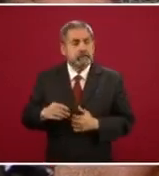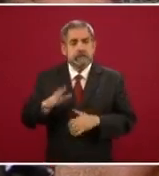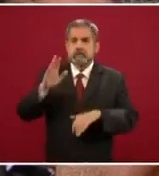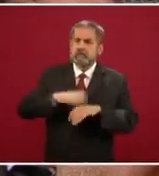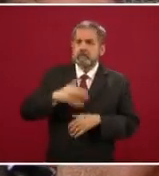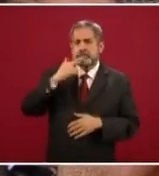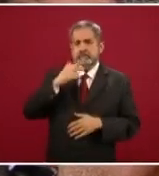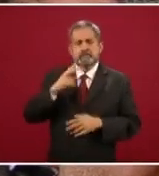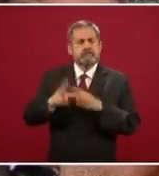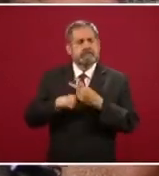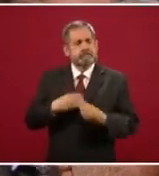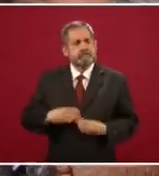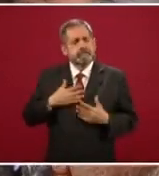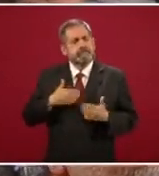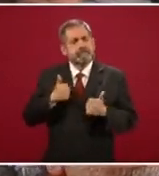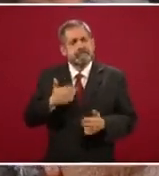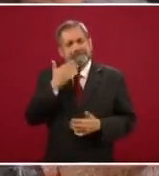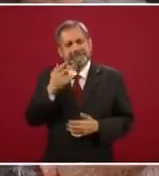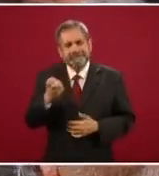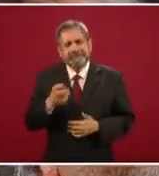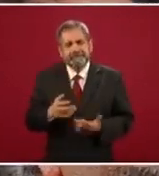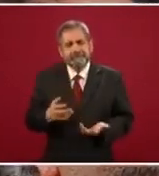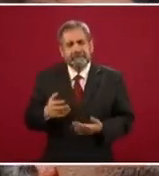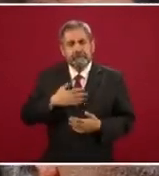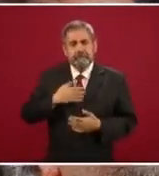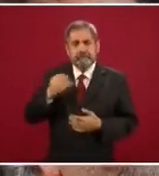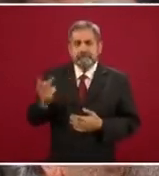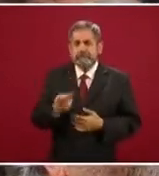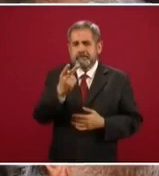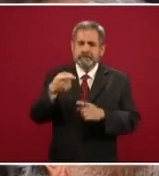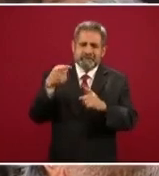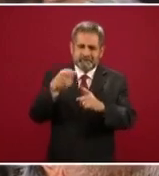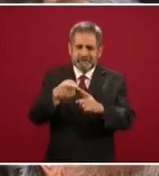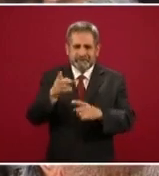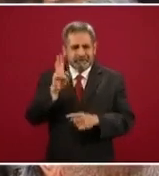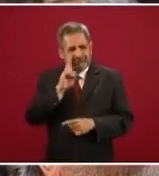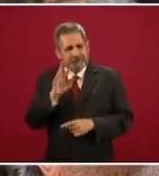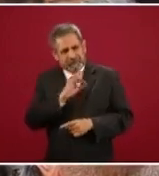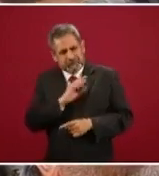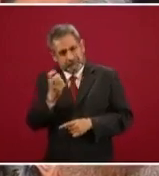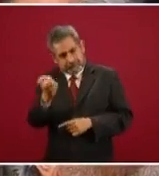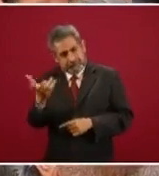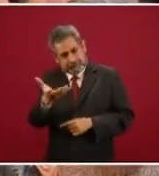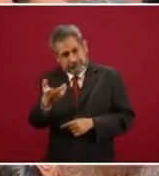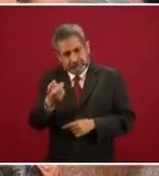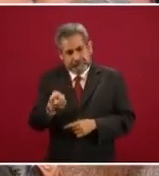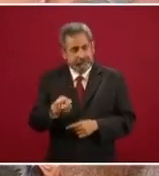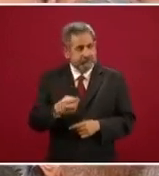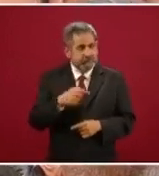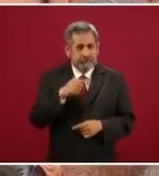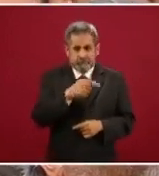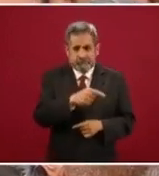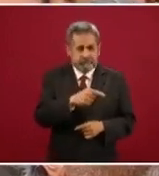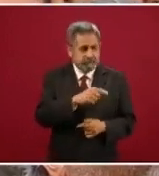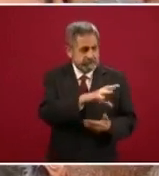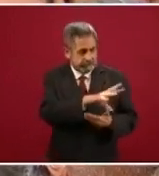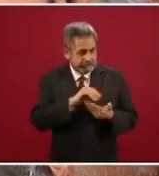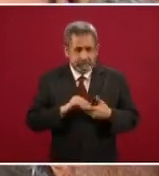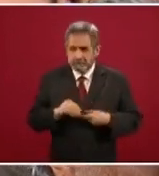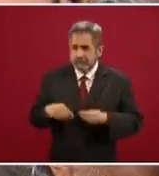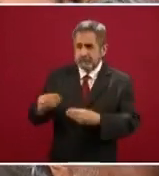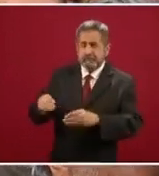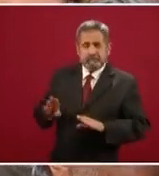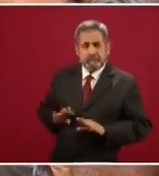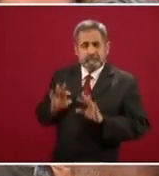mayor bienestar. Entonces, mi pregunta es esta: ¿se podría hacer esto en beneficio de la